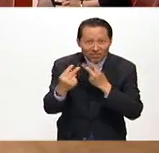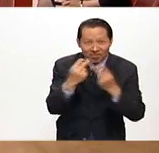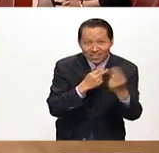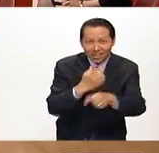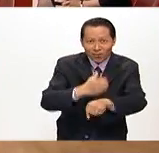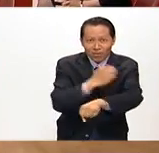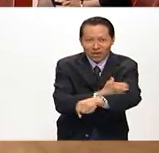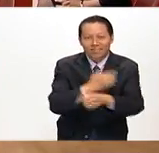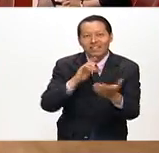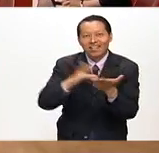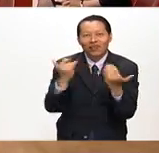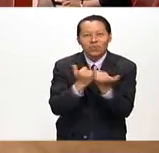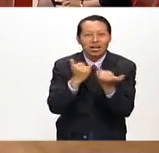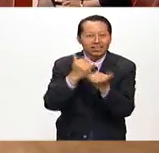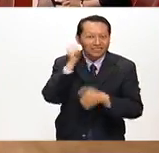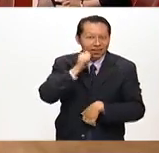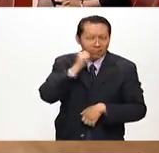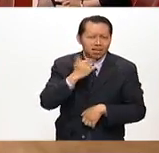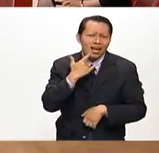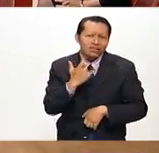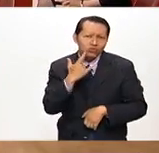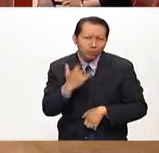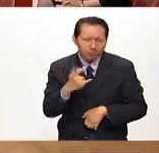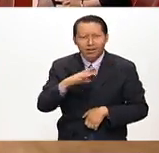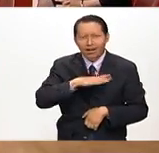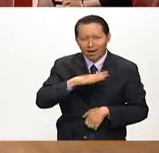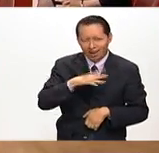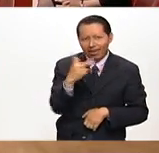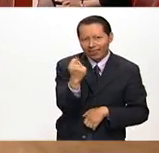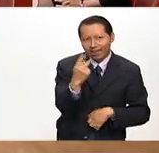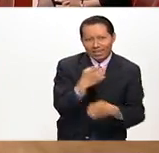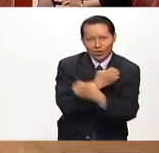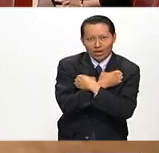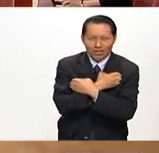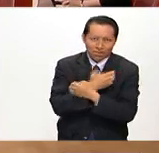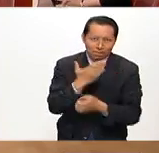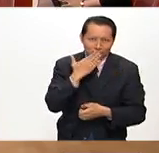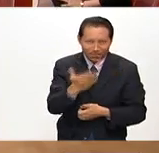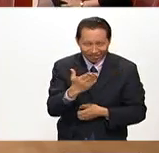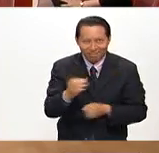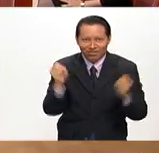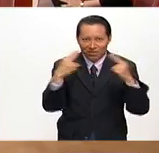a recordar que este es un esfuerzo informativo de Televisión Educativa. Pásela bien.